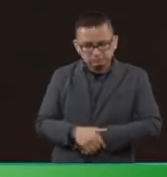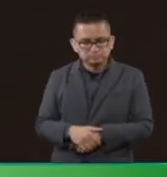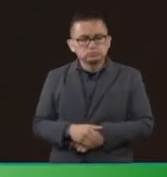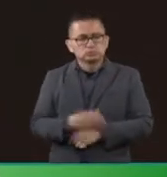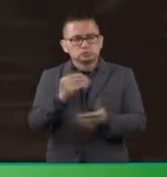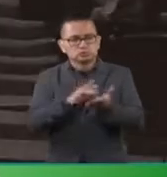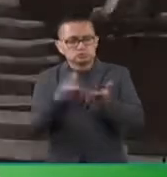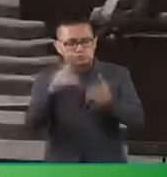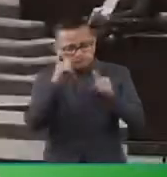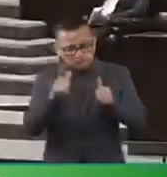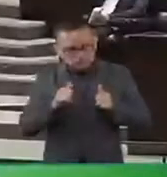gracias gracias presidenta